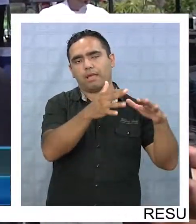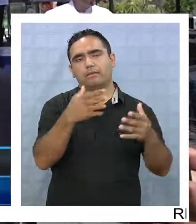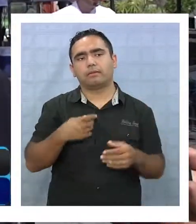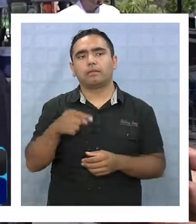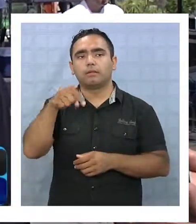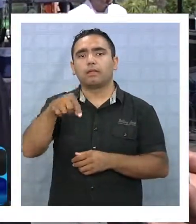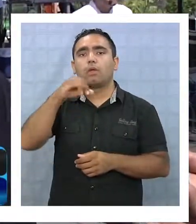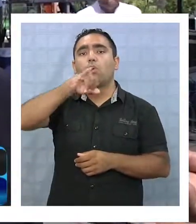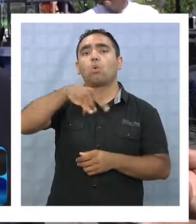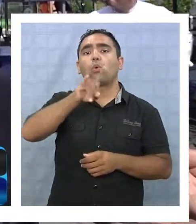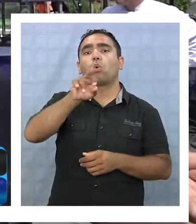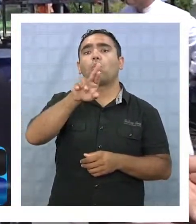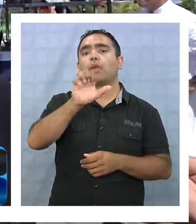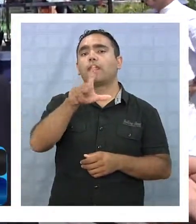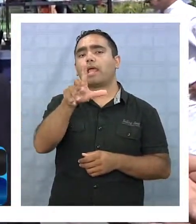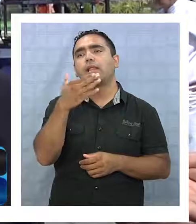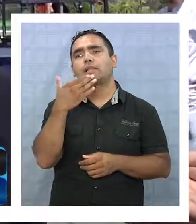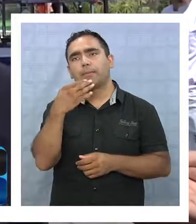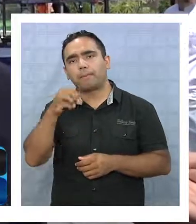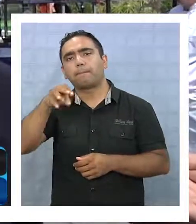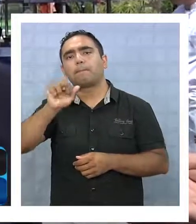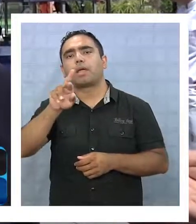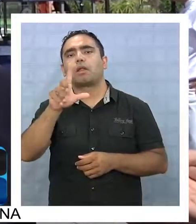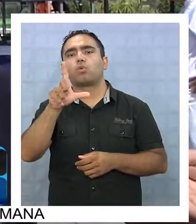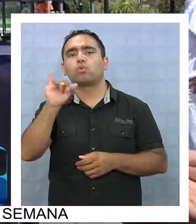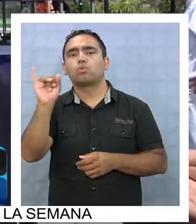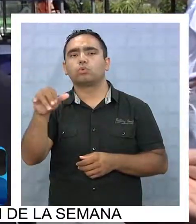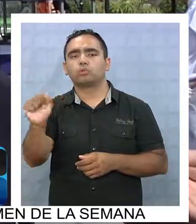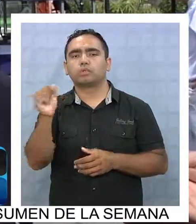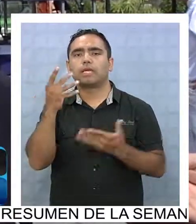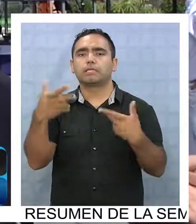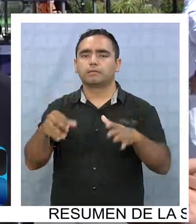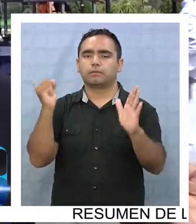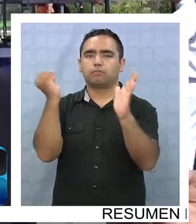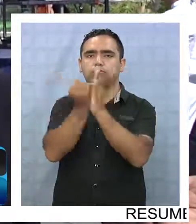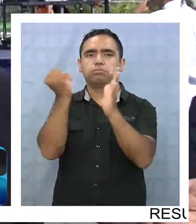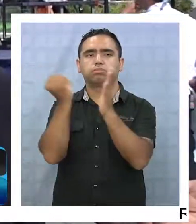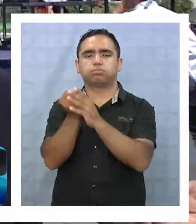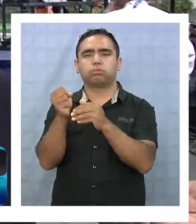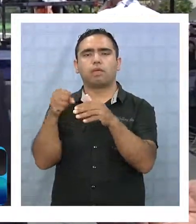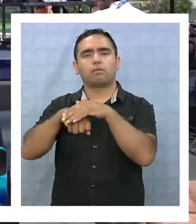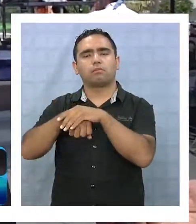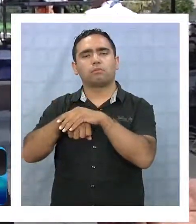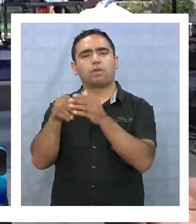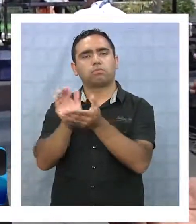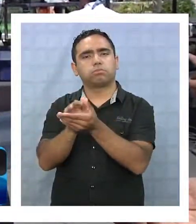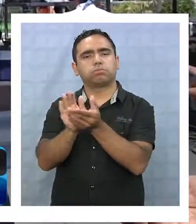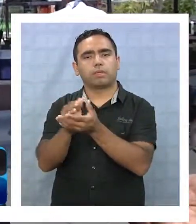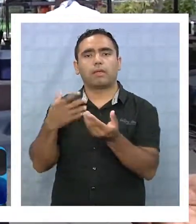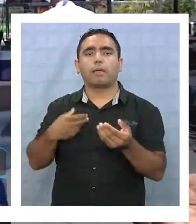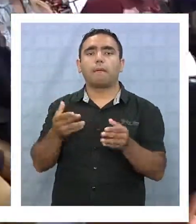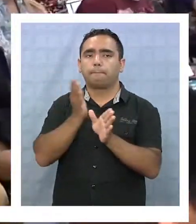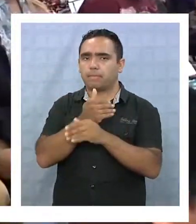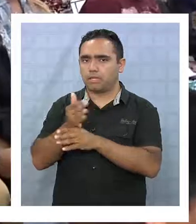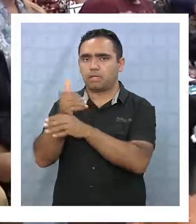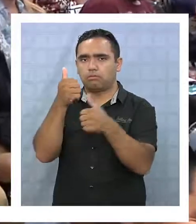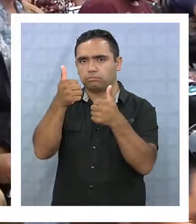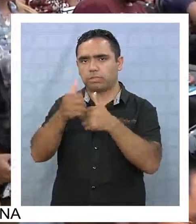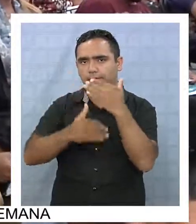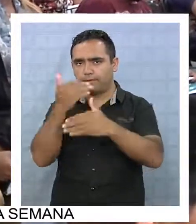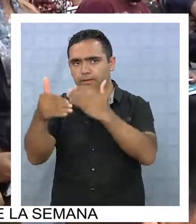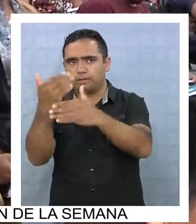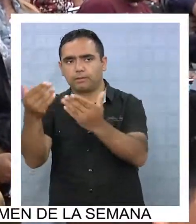mostrando una mejoría, la merluza, acabamos de certificar los crustáceos. Yo creo que las pesquerías van en buen camino. Y esta